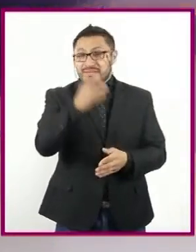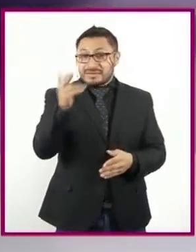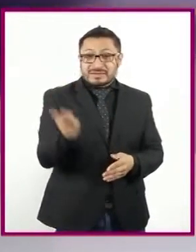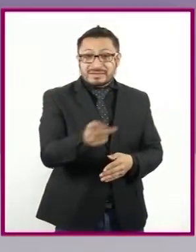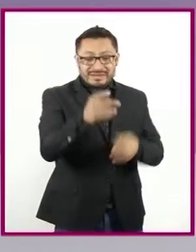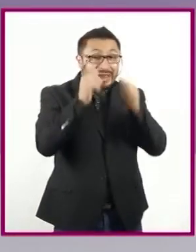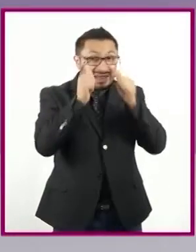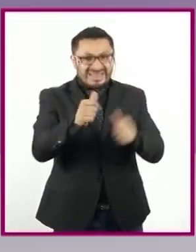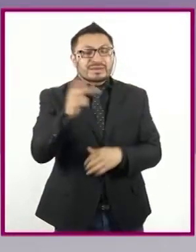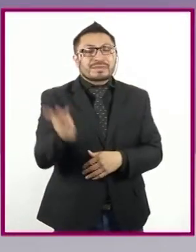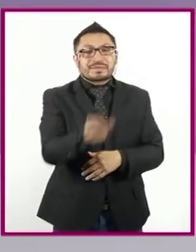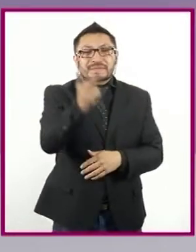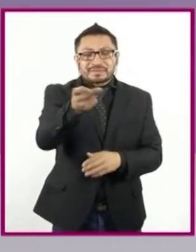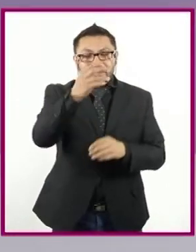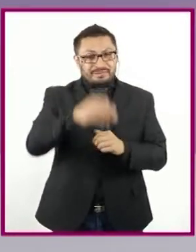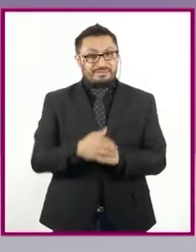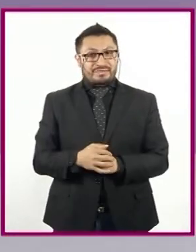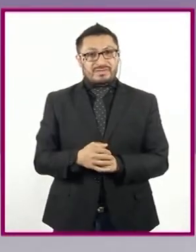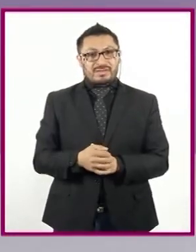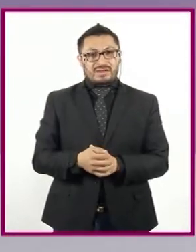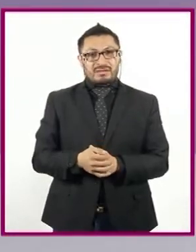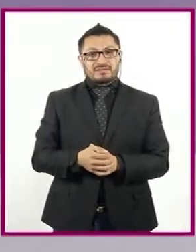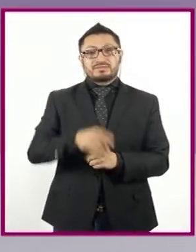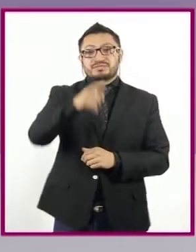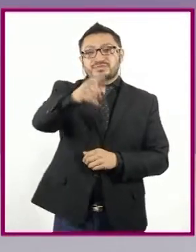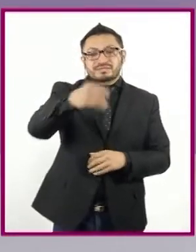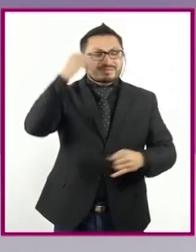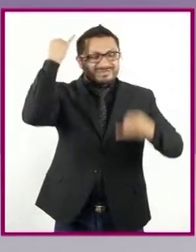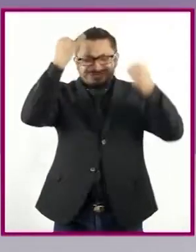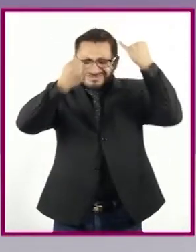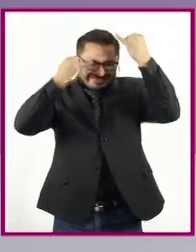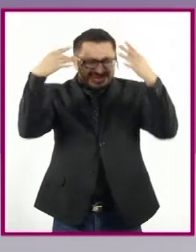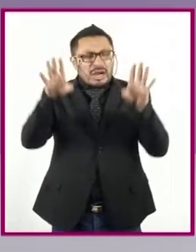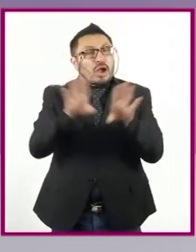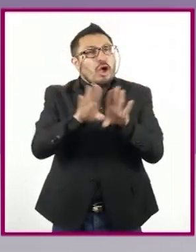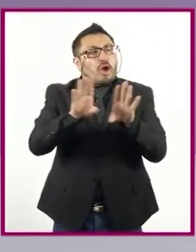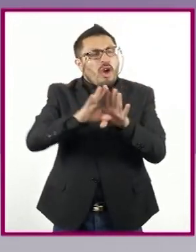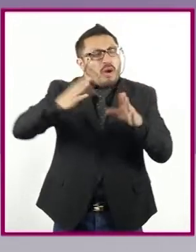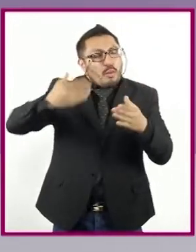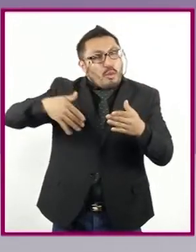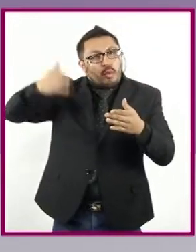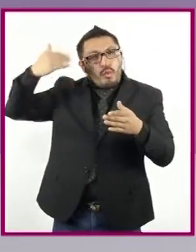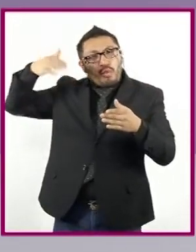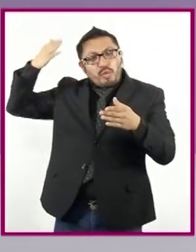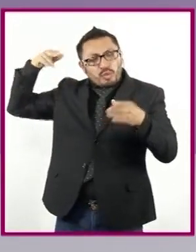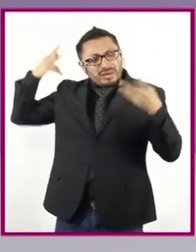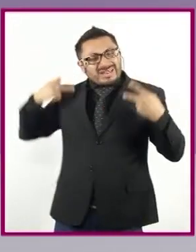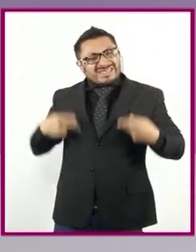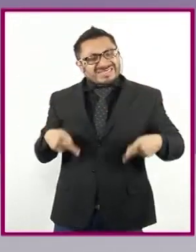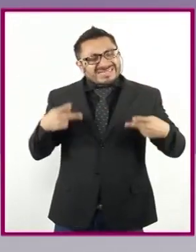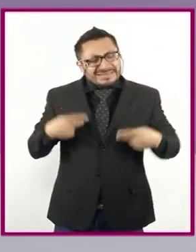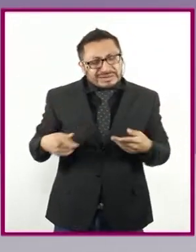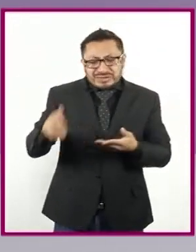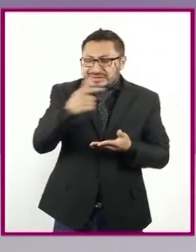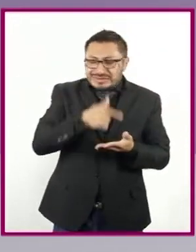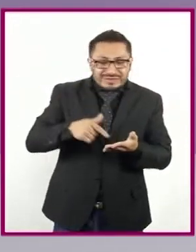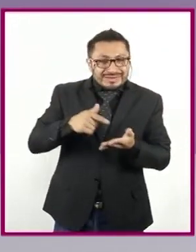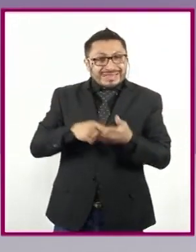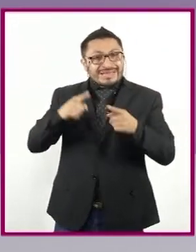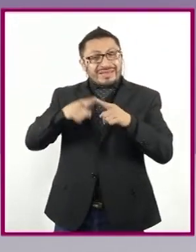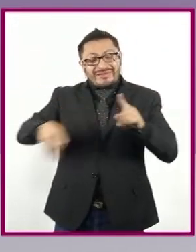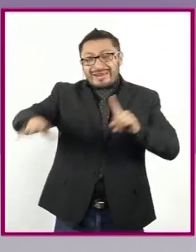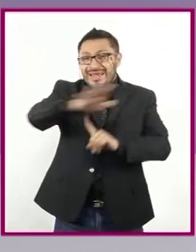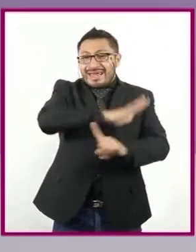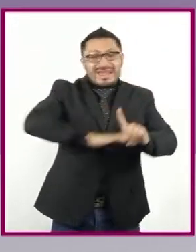cuestionamiento. ¿Cómo se imaginan que las personas de otras épocas, espacios,